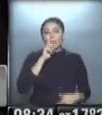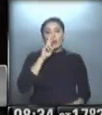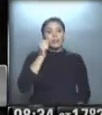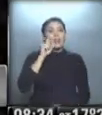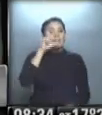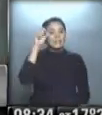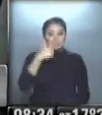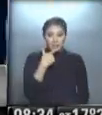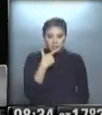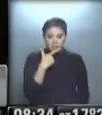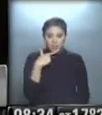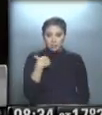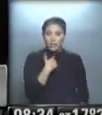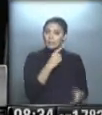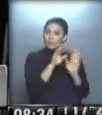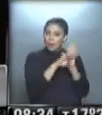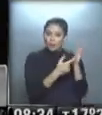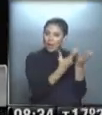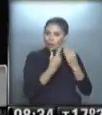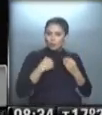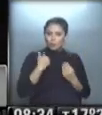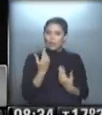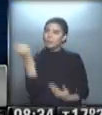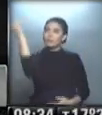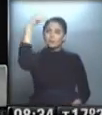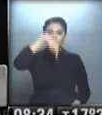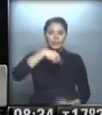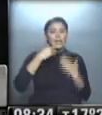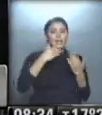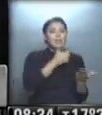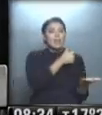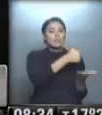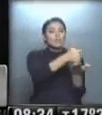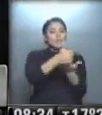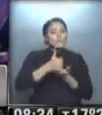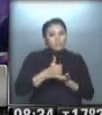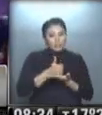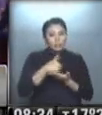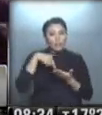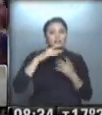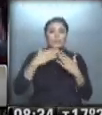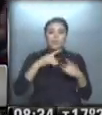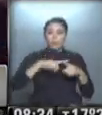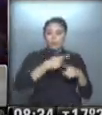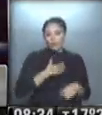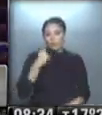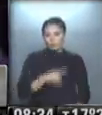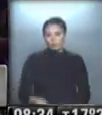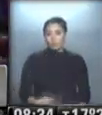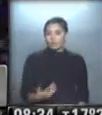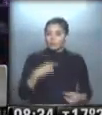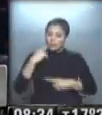ejemplo, que es el que me ayudó a volver mediante un subsidio de retorno, es una política de Estado. Esto quiere decir que